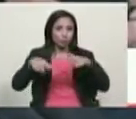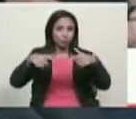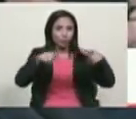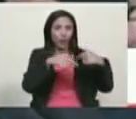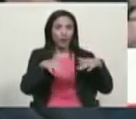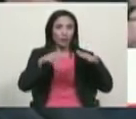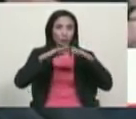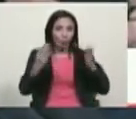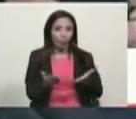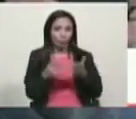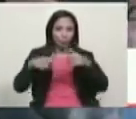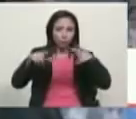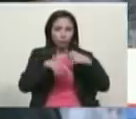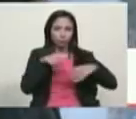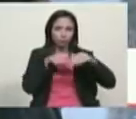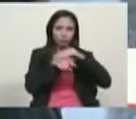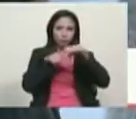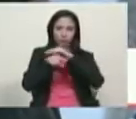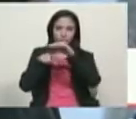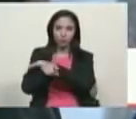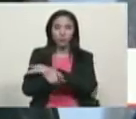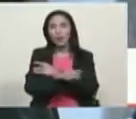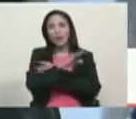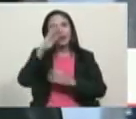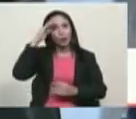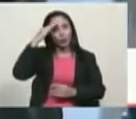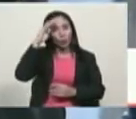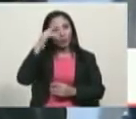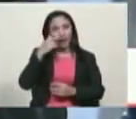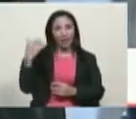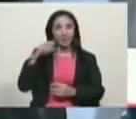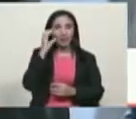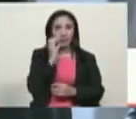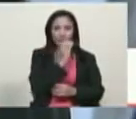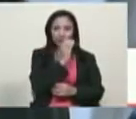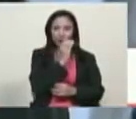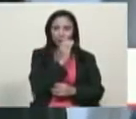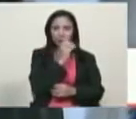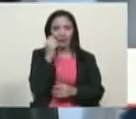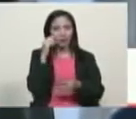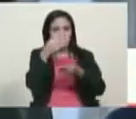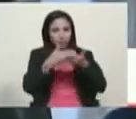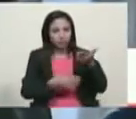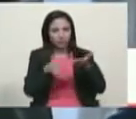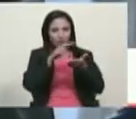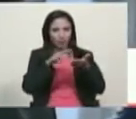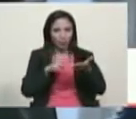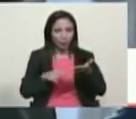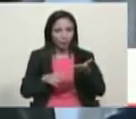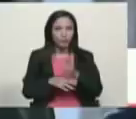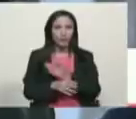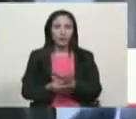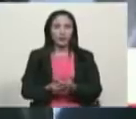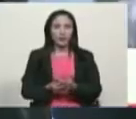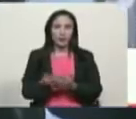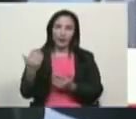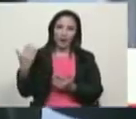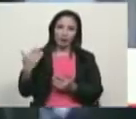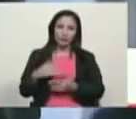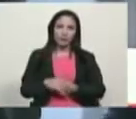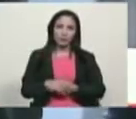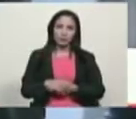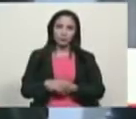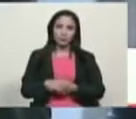mundo, que Fidel, en aquella epístola que usted recordará seguramente, que leyó ahí en la tribuna antiimperialista, dirigiéndose